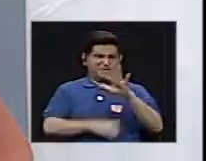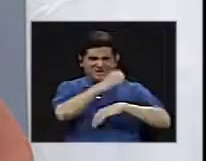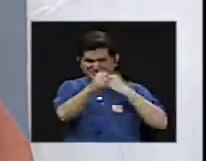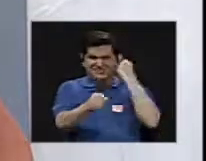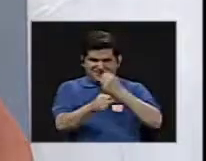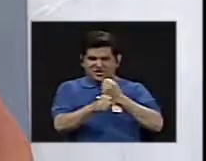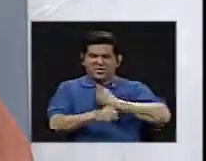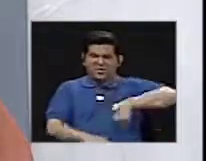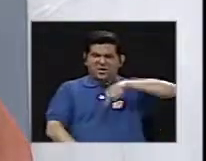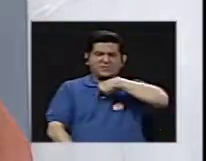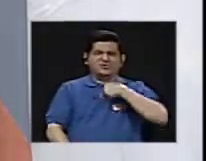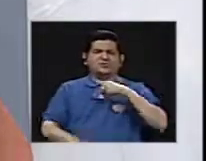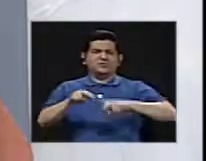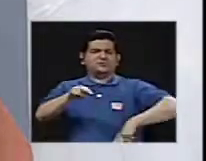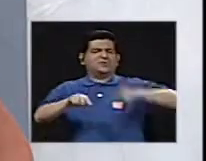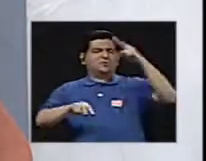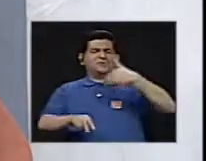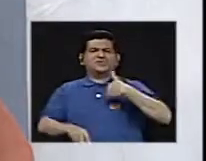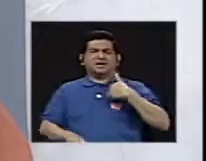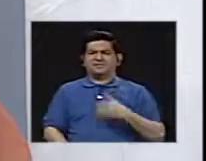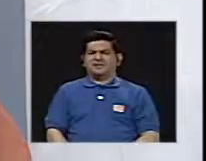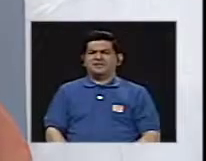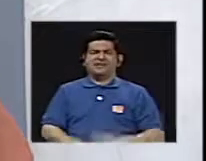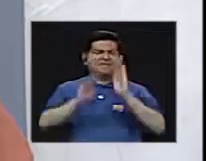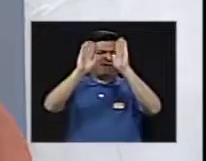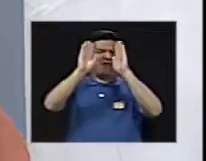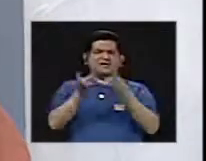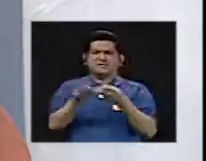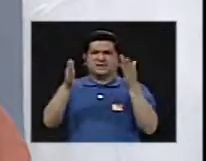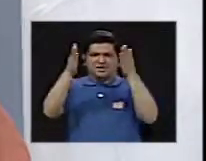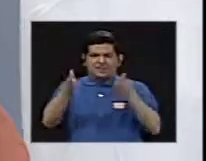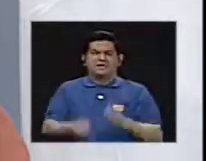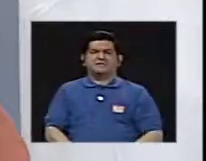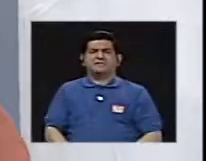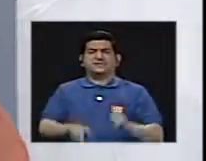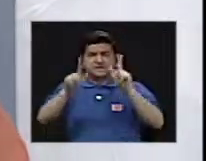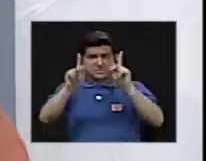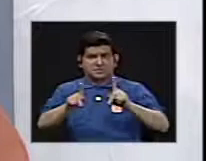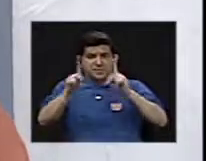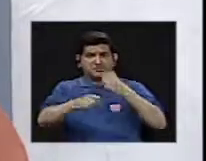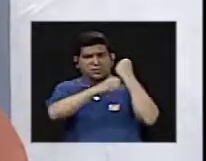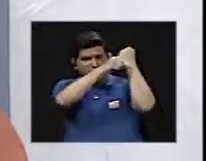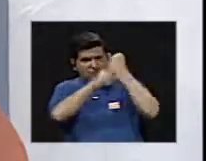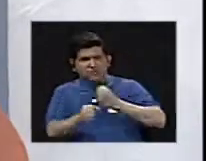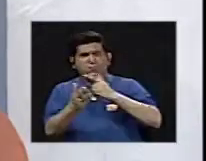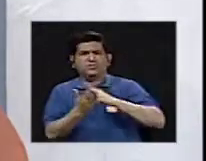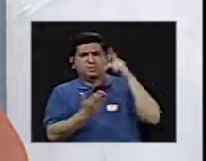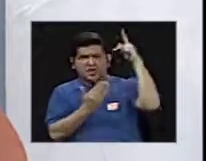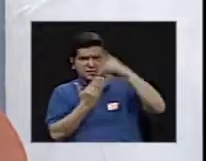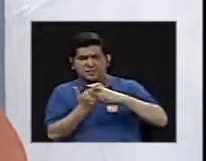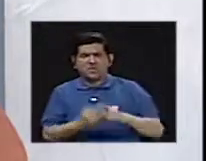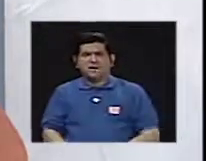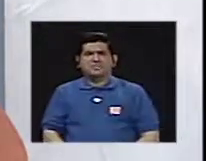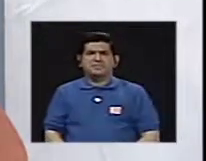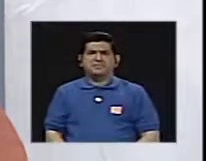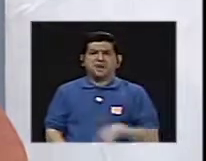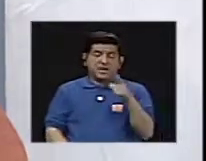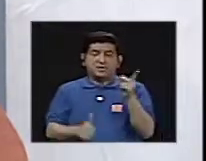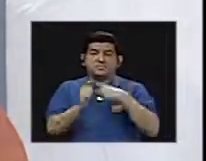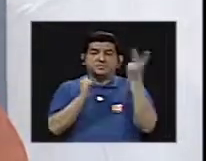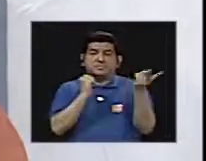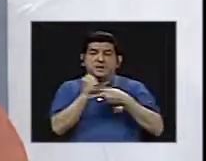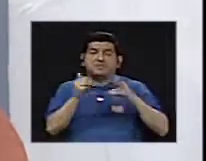años hemos tenido la ventaja de contar con increíbles productores, desde aquellos que fundaron el programa, que se fueron a meter por primera